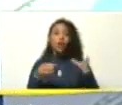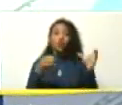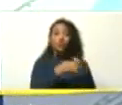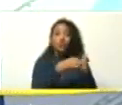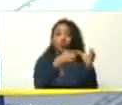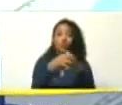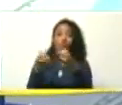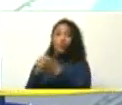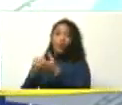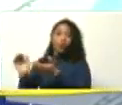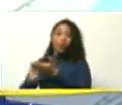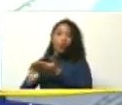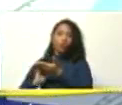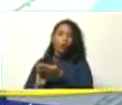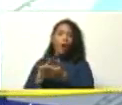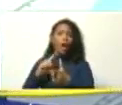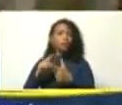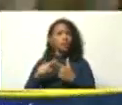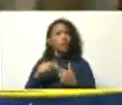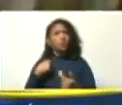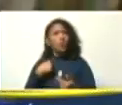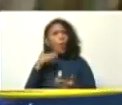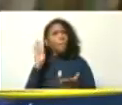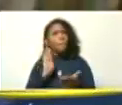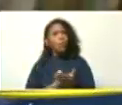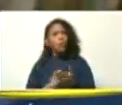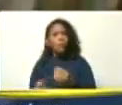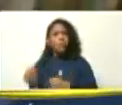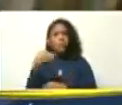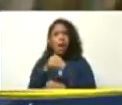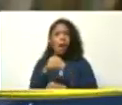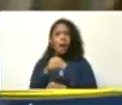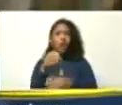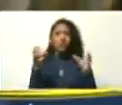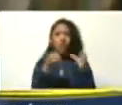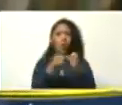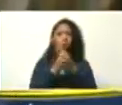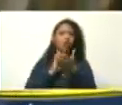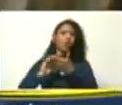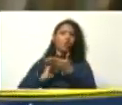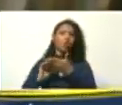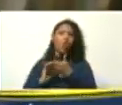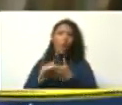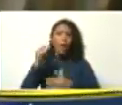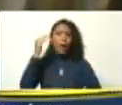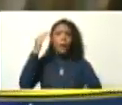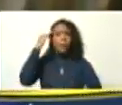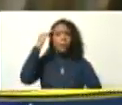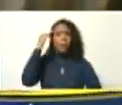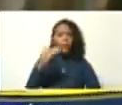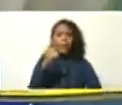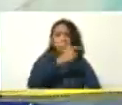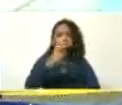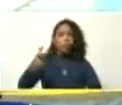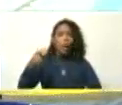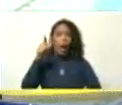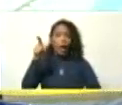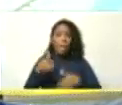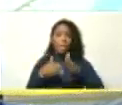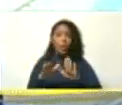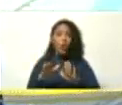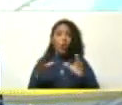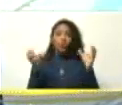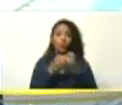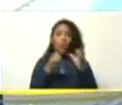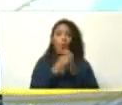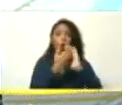de soluciones. Y entonces yo le puse ahí un agregado. Brigadas de soluciones cívico-militares. Y de ahí nacieron las